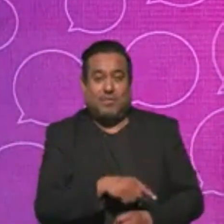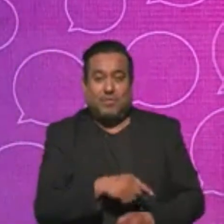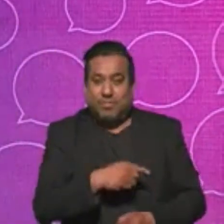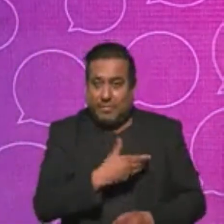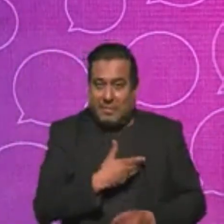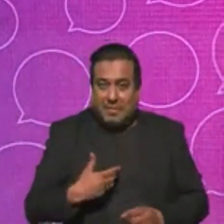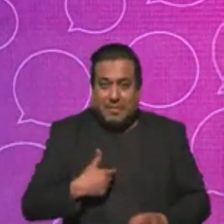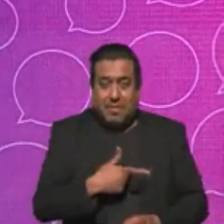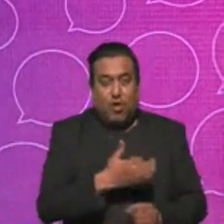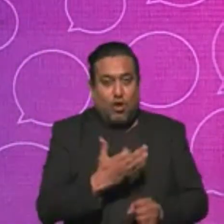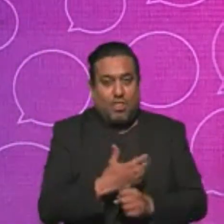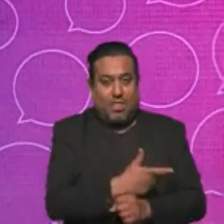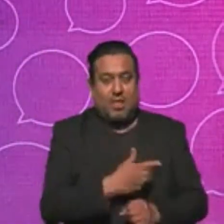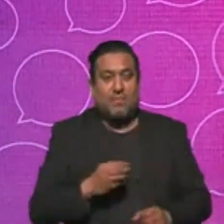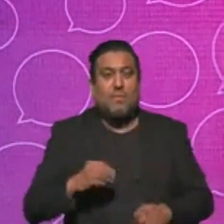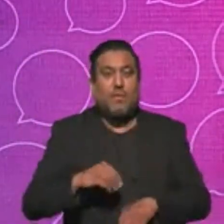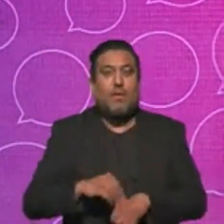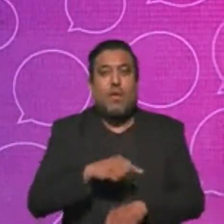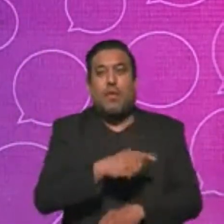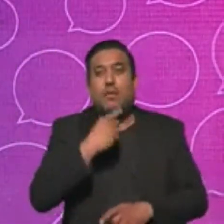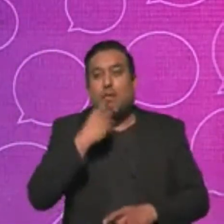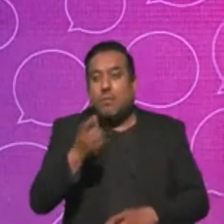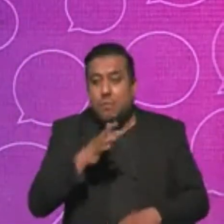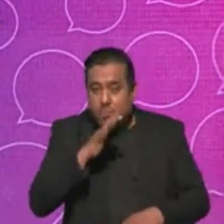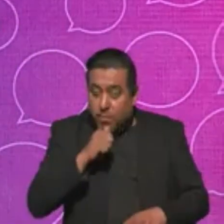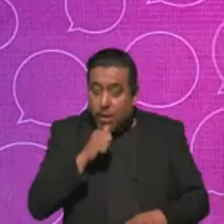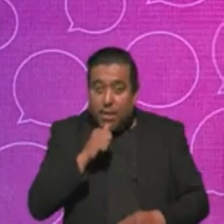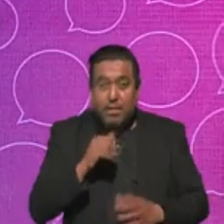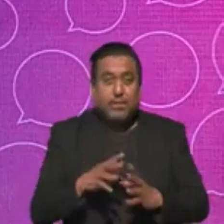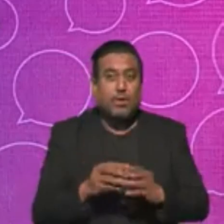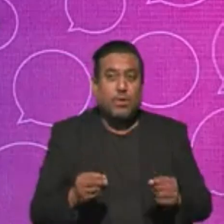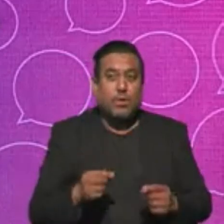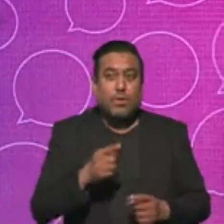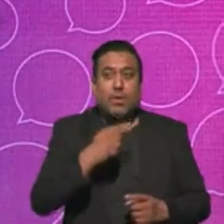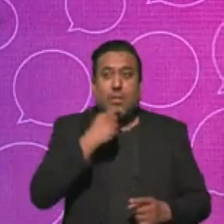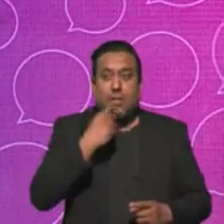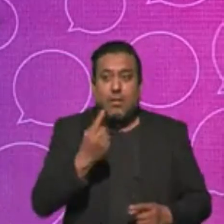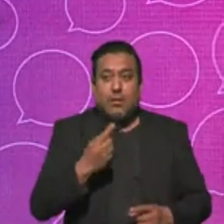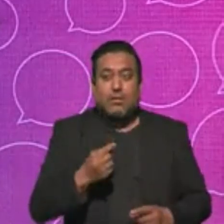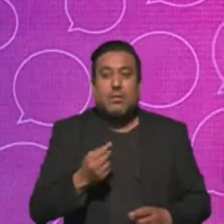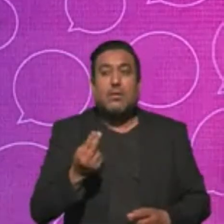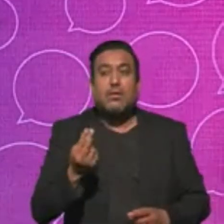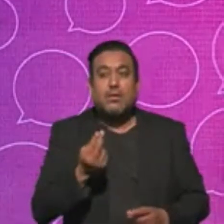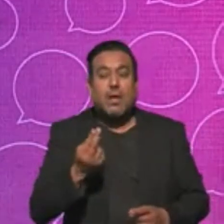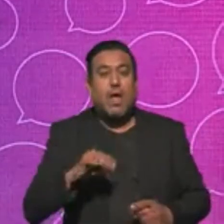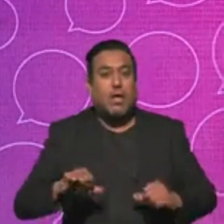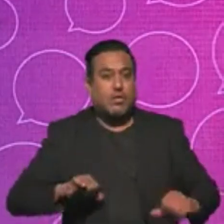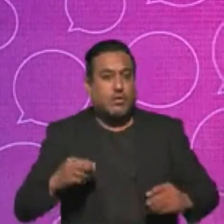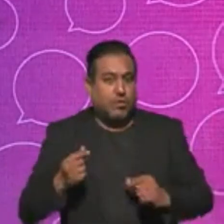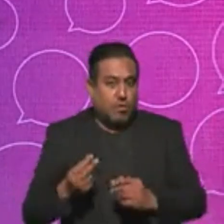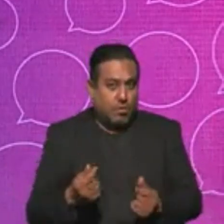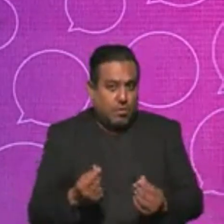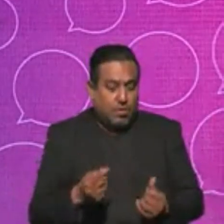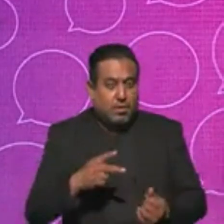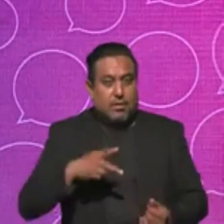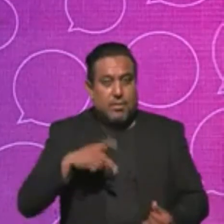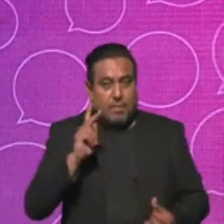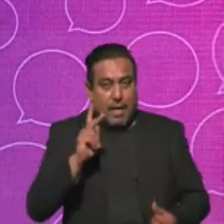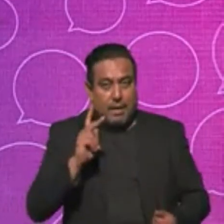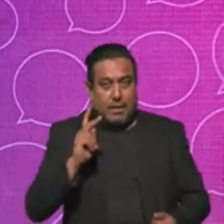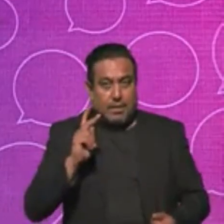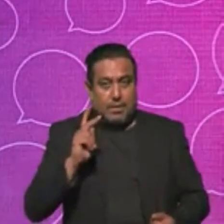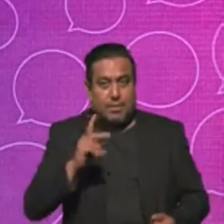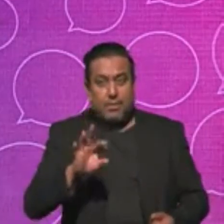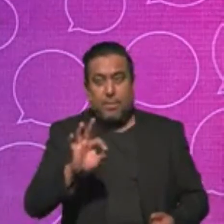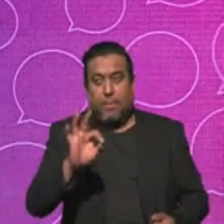no ha podido solucionar ha declarado de que se va que no va a tolerar este tipo de acciones sin embargo Solo